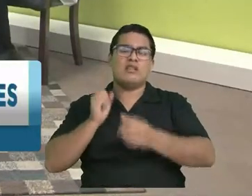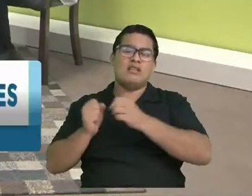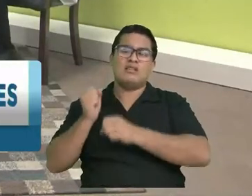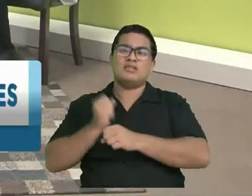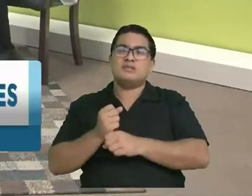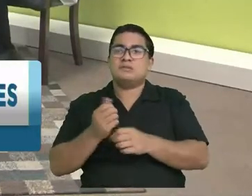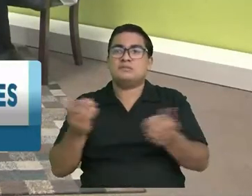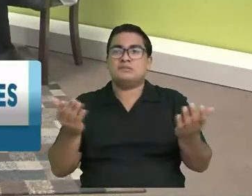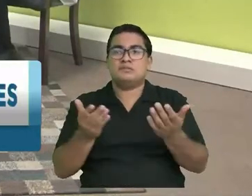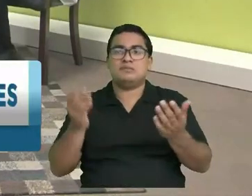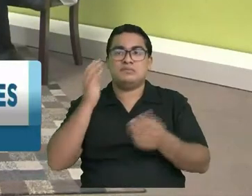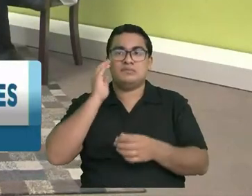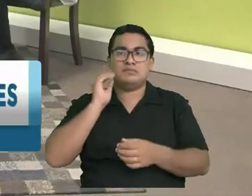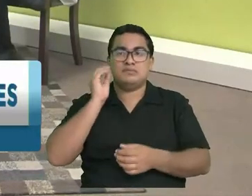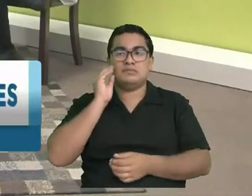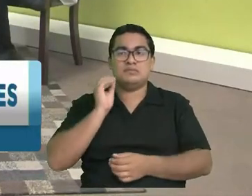ser